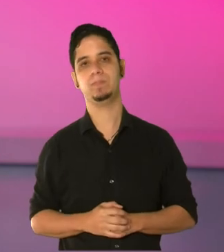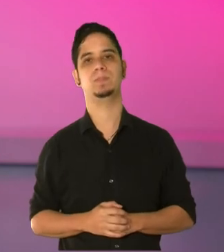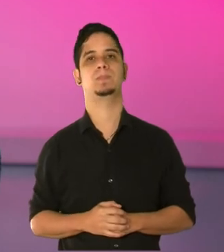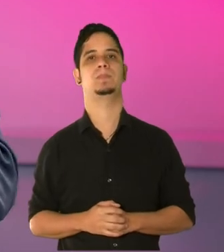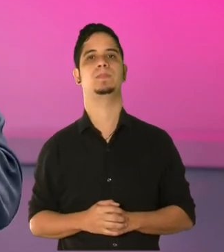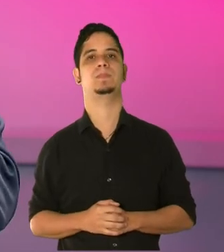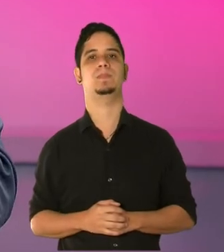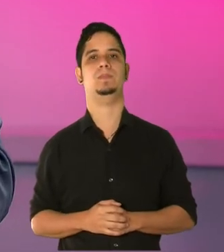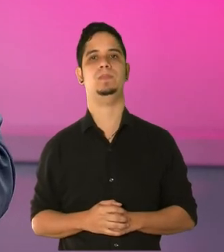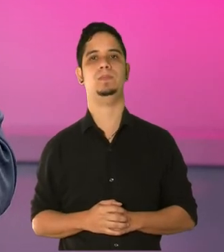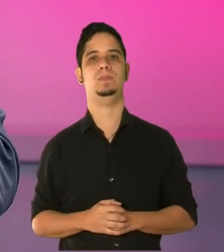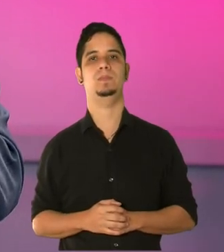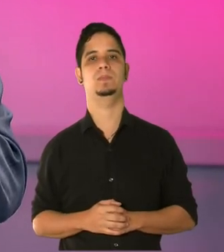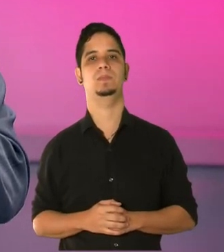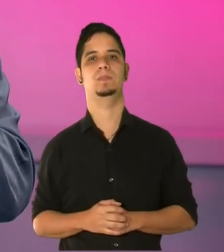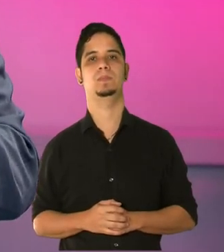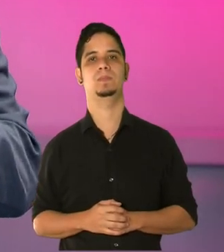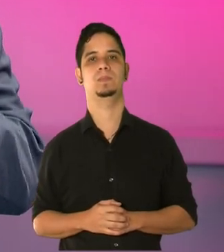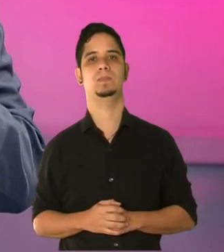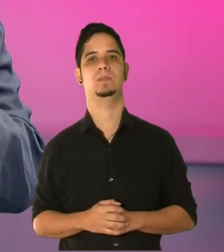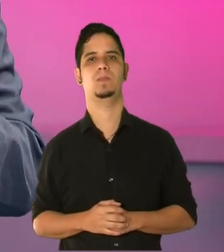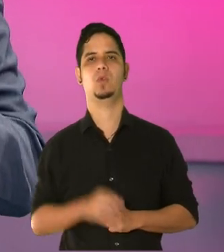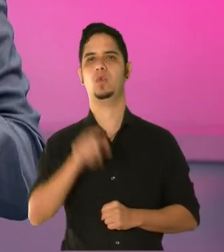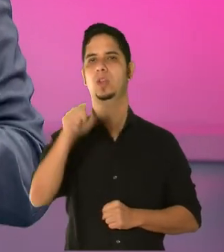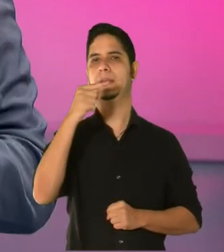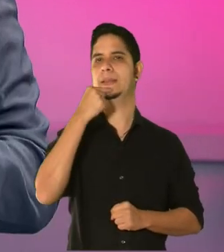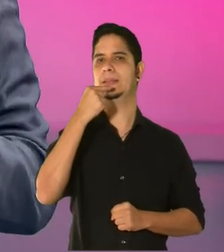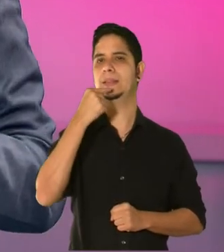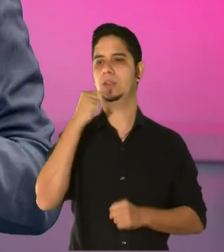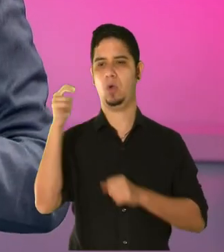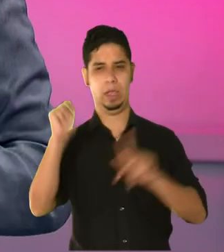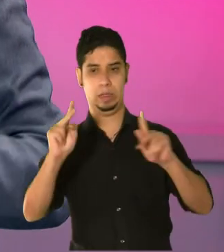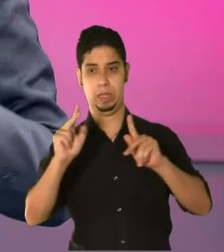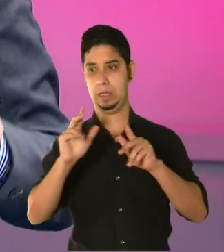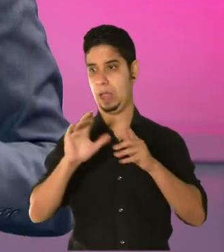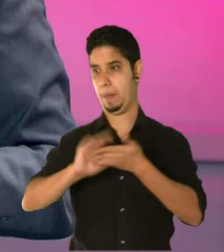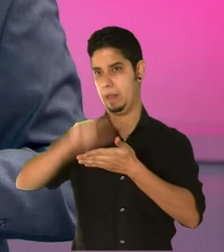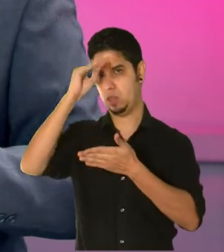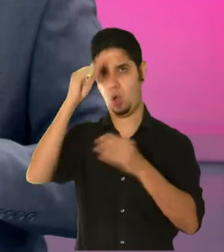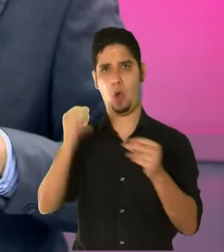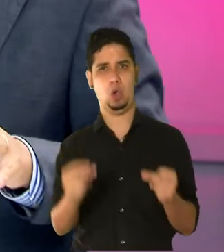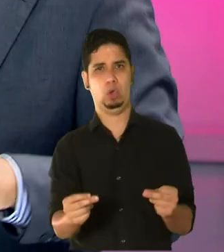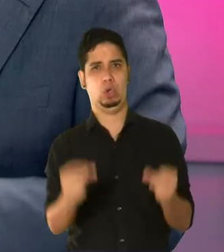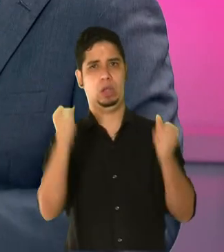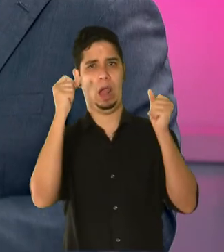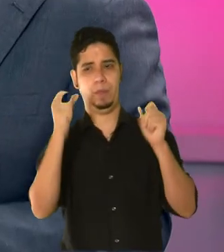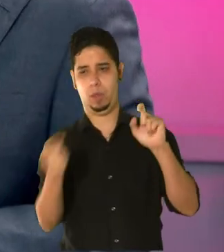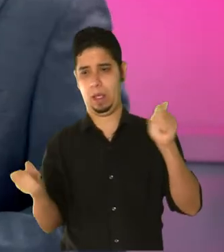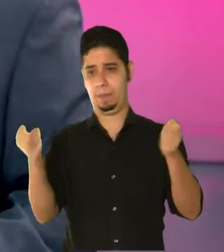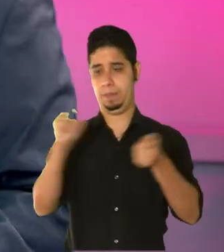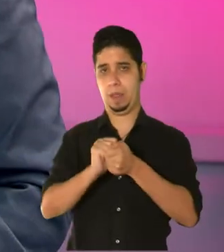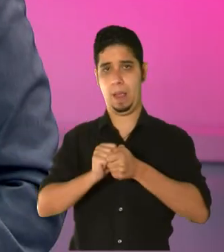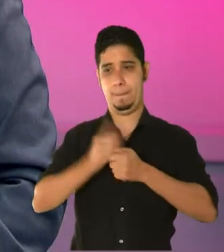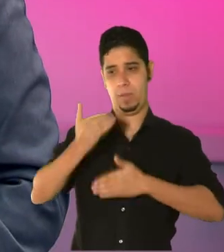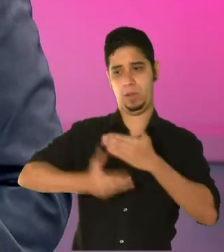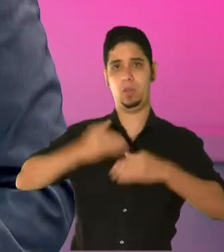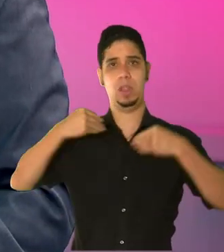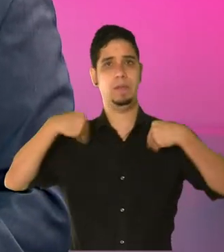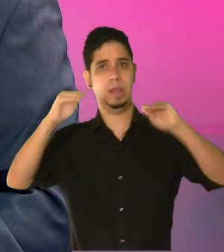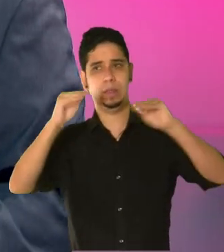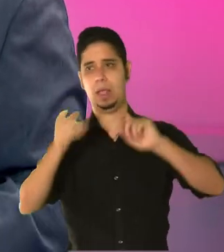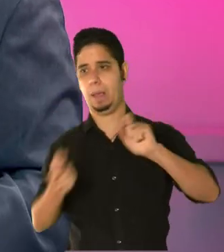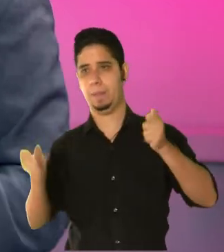aquellas personas que ustedes señaló que aprendieron a diversificar su producto a diversificar su comercio